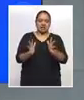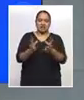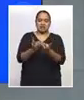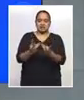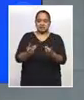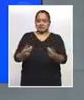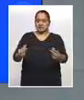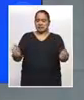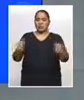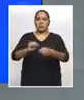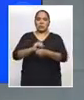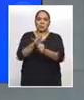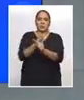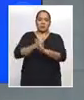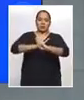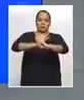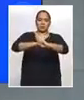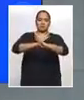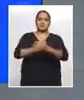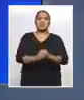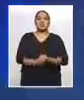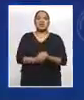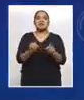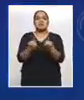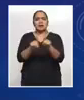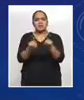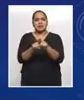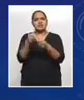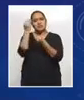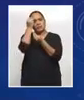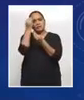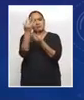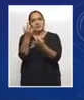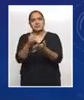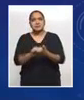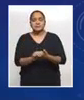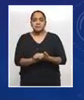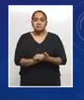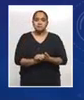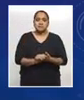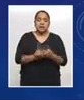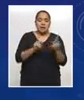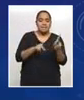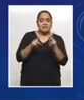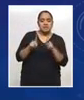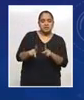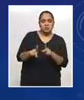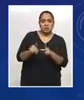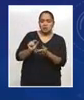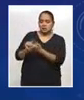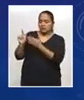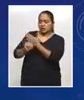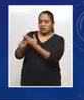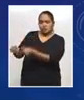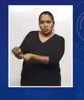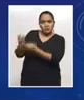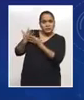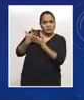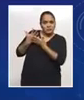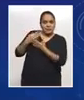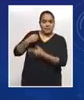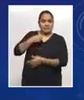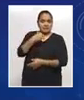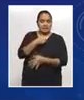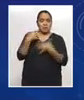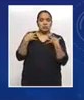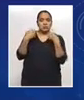de esta enfermedad. También tenemos que informar que las personas que el Laboratorio Nacional de Virología y la Secretaría de